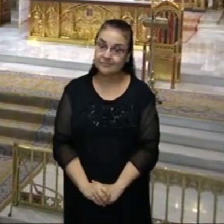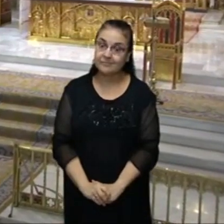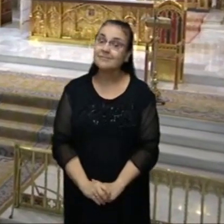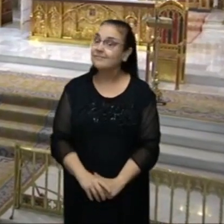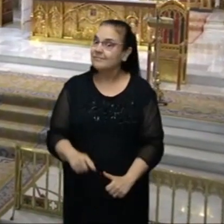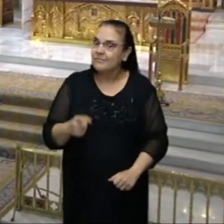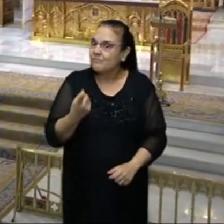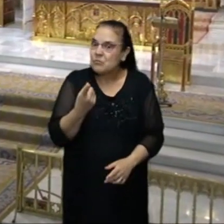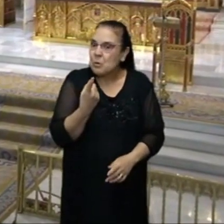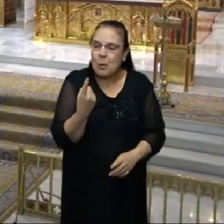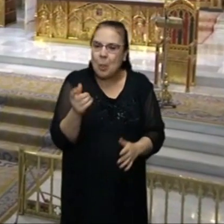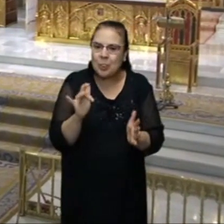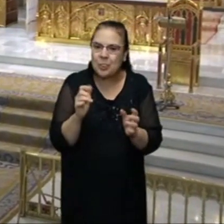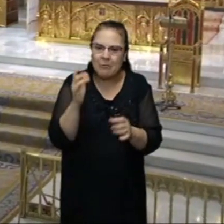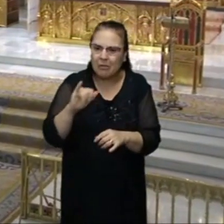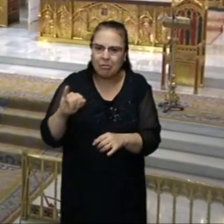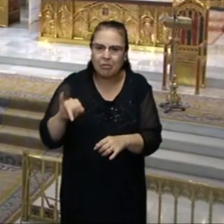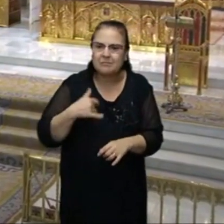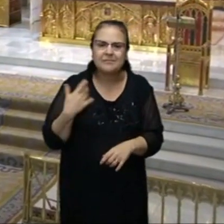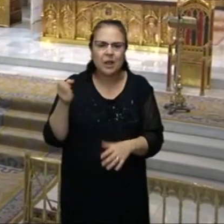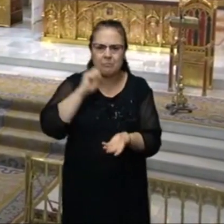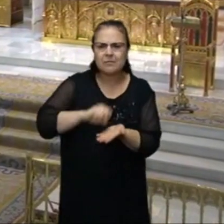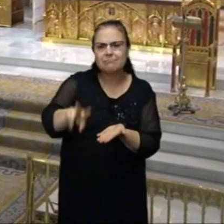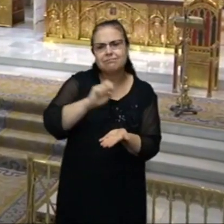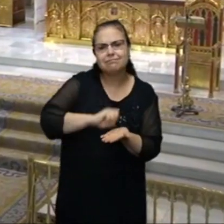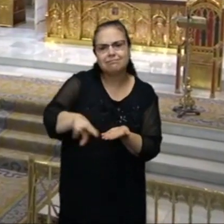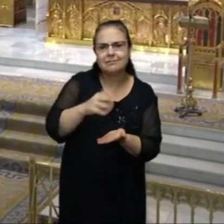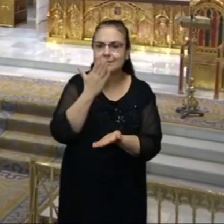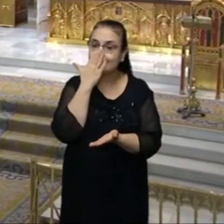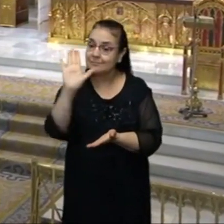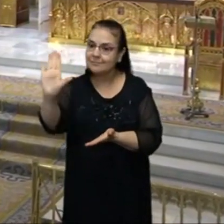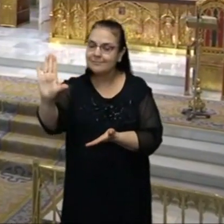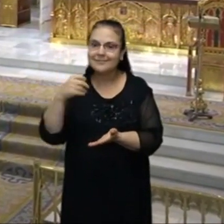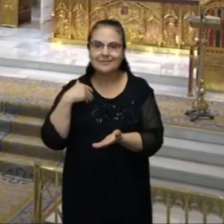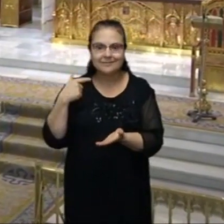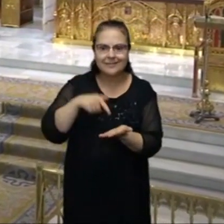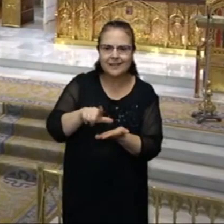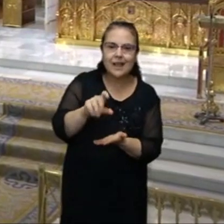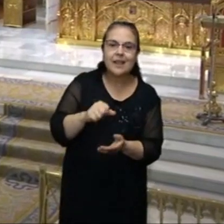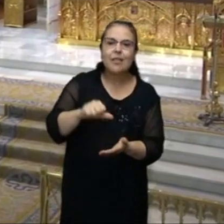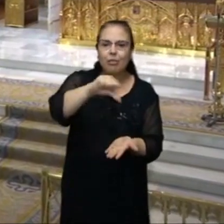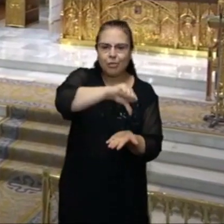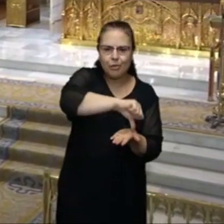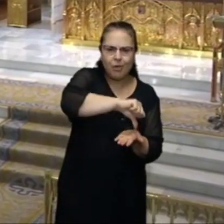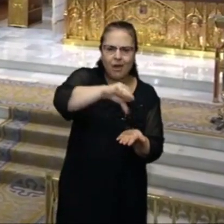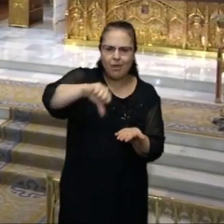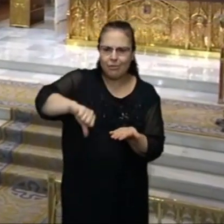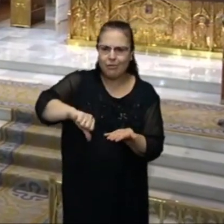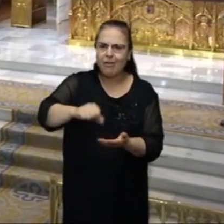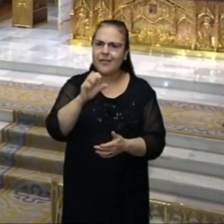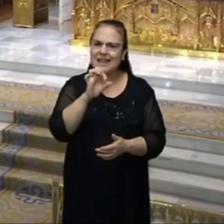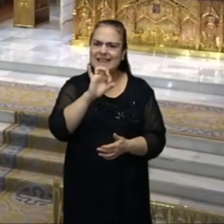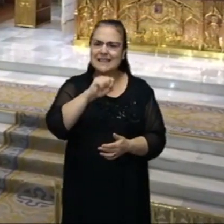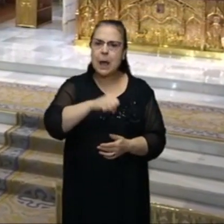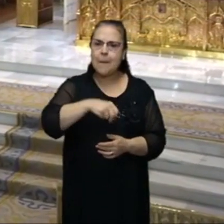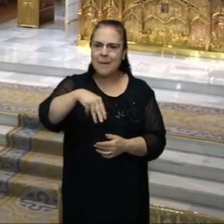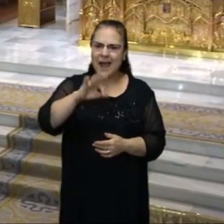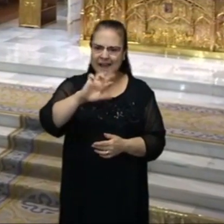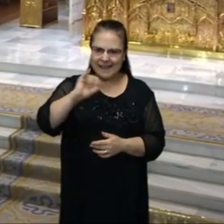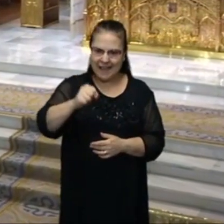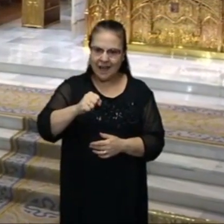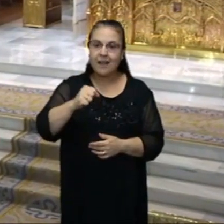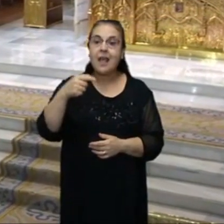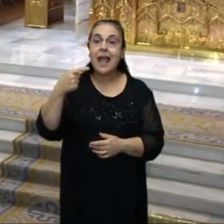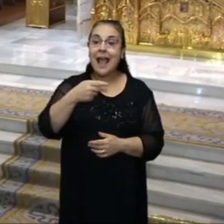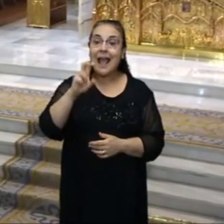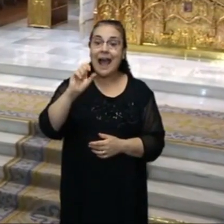Una vez yendo Jesús camino de Jerusalén, pasaba entre Samaria y Galilea. Cuando iba a entrar en